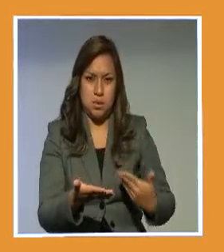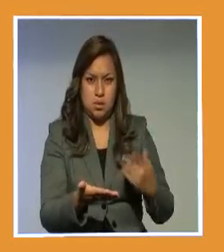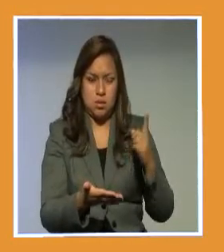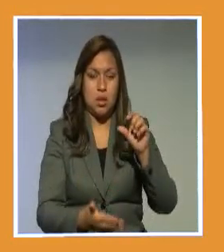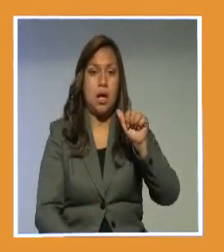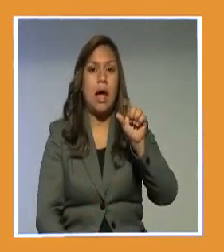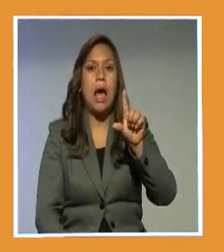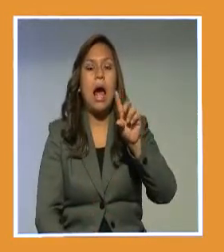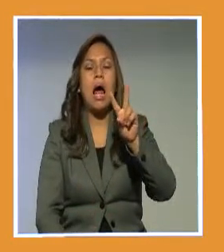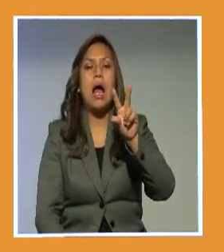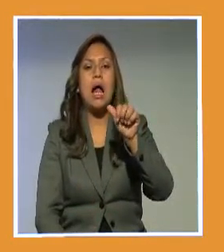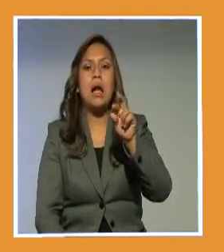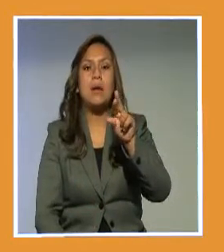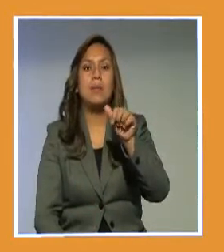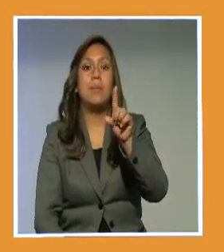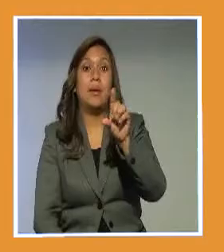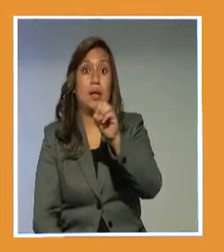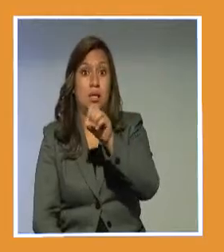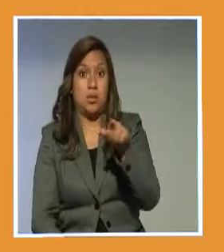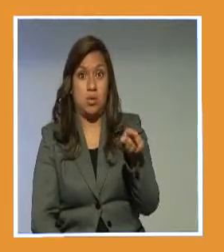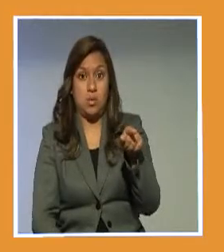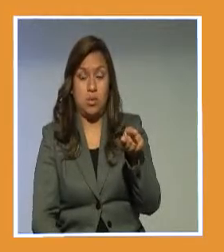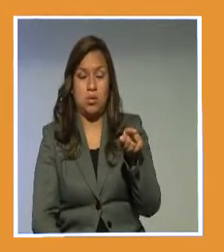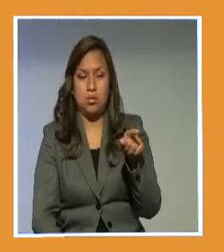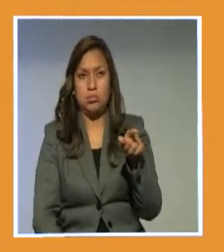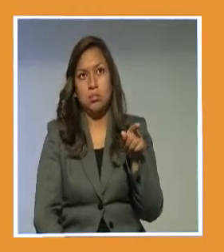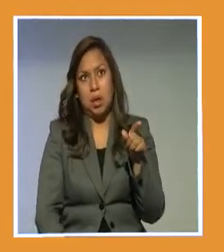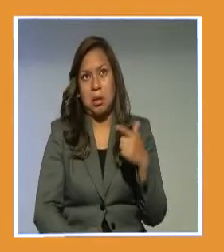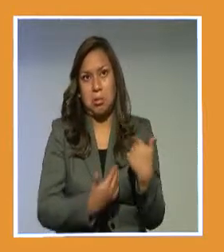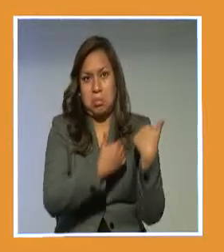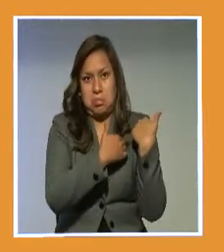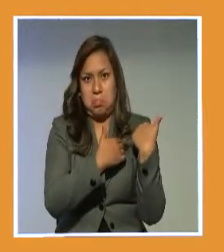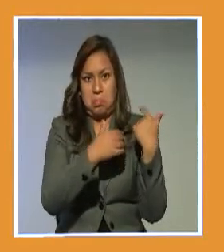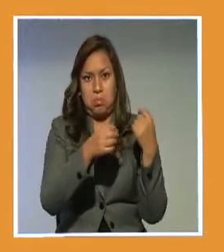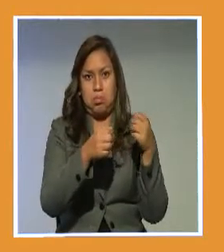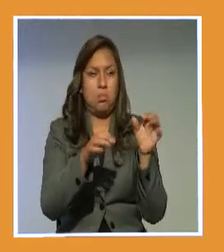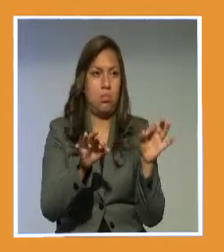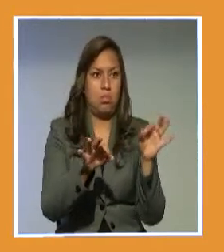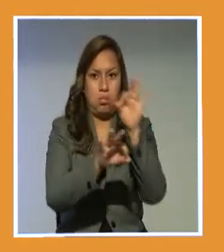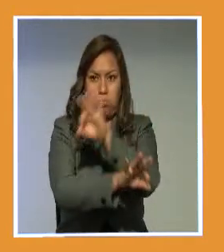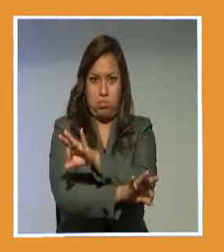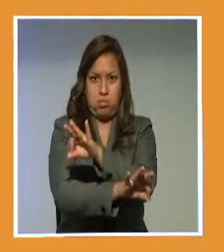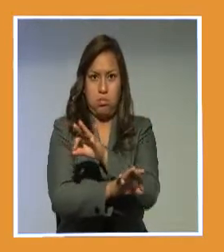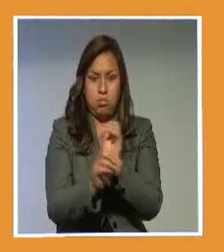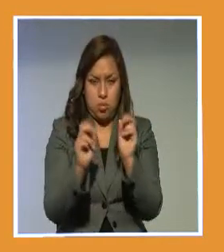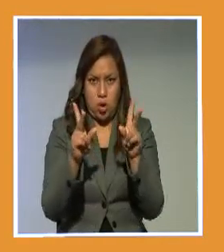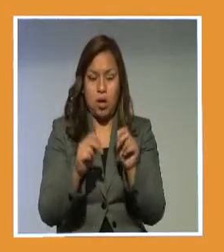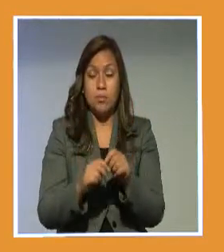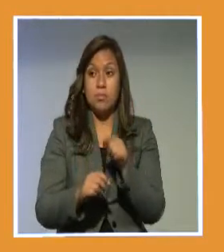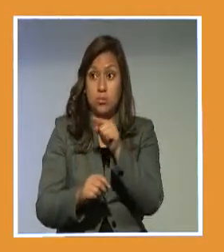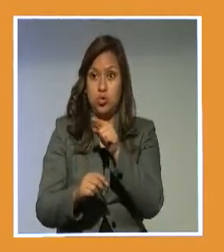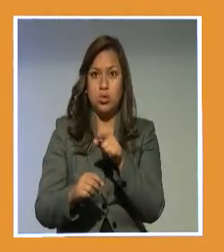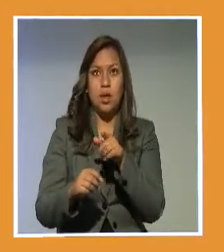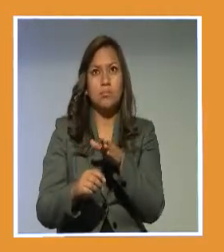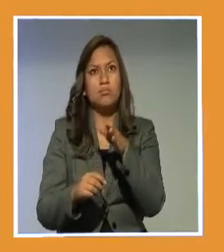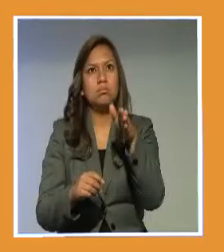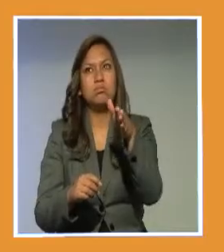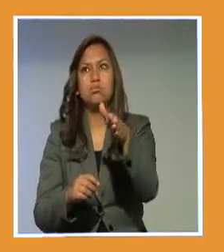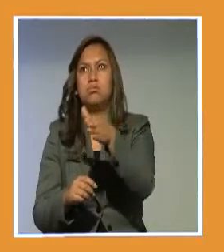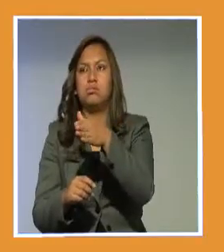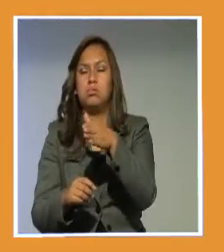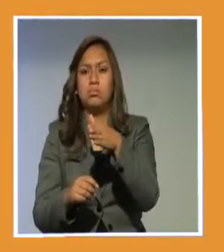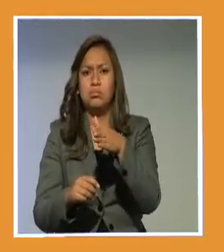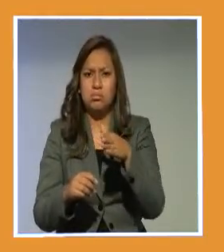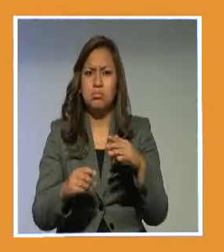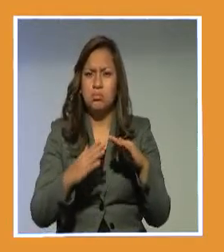como encargada de este cargo, pues sea en salud de la democracia el que usted